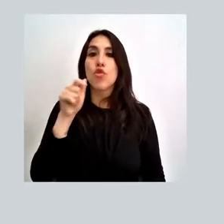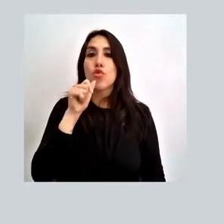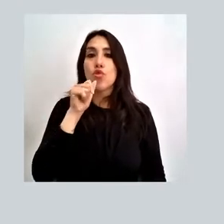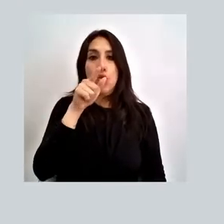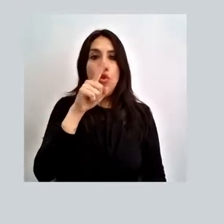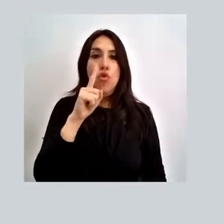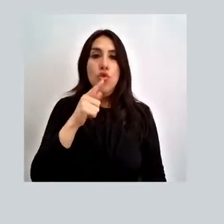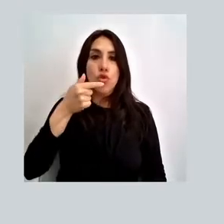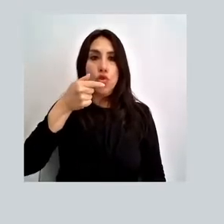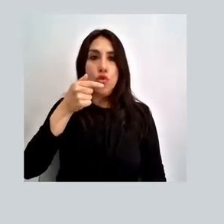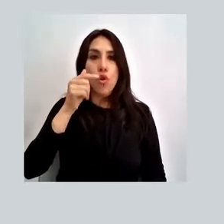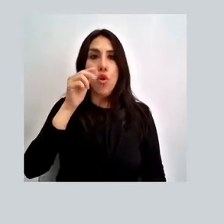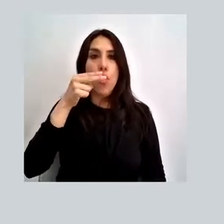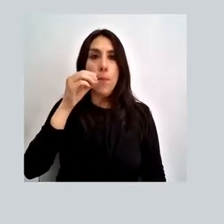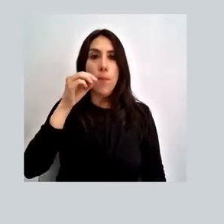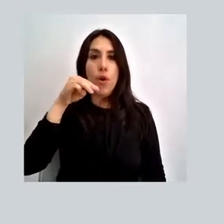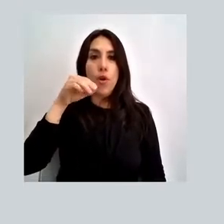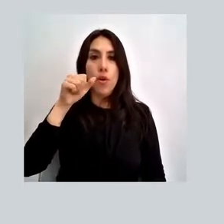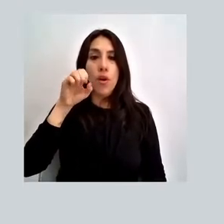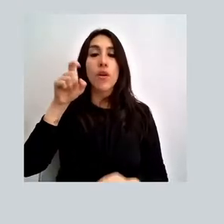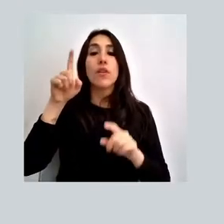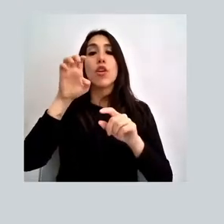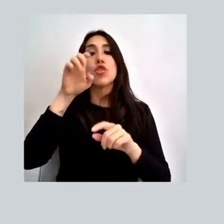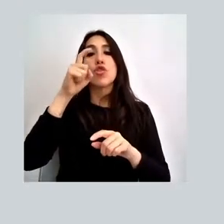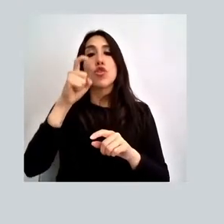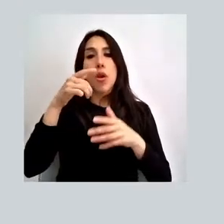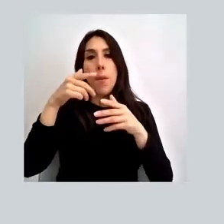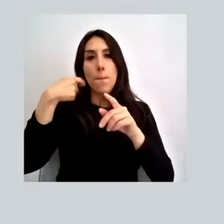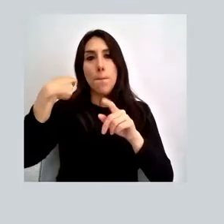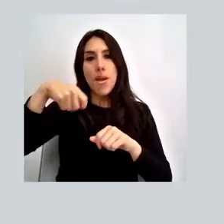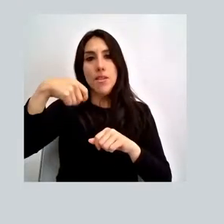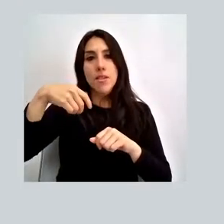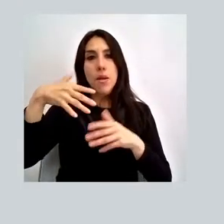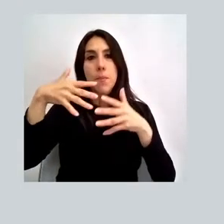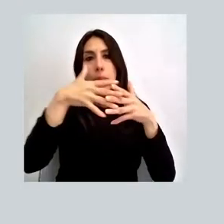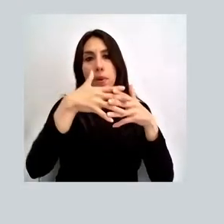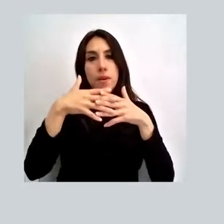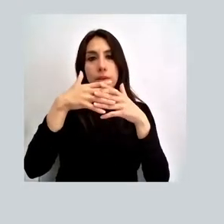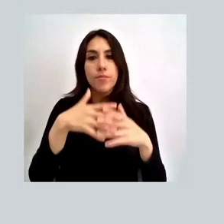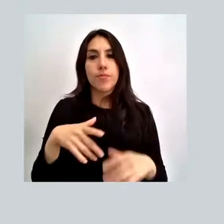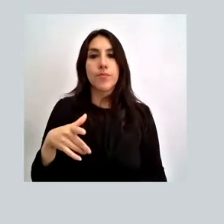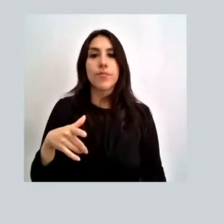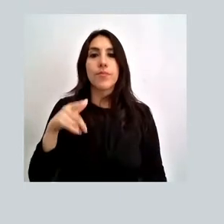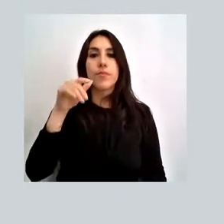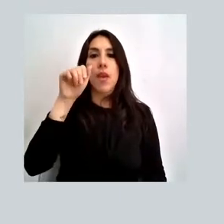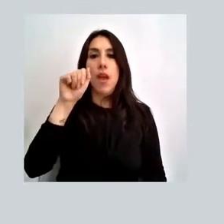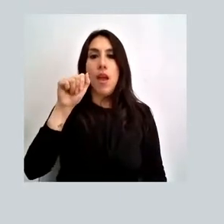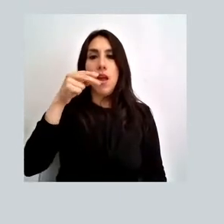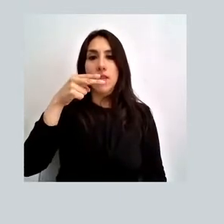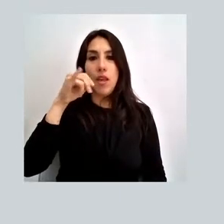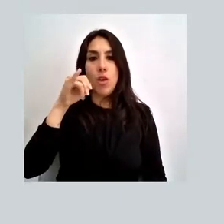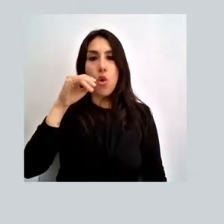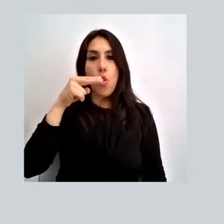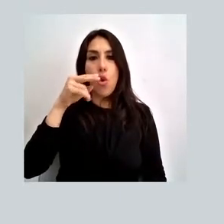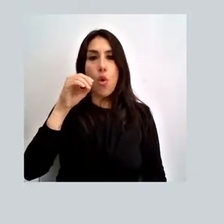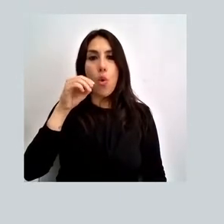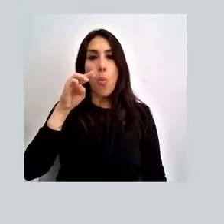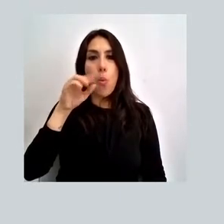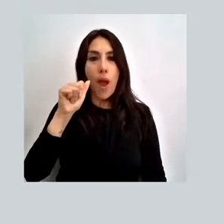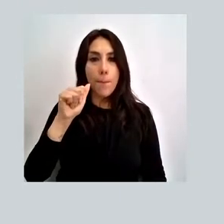estado de agua durante 1985 y 2005 abogado por la universidad católica de américa